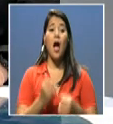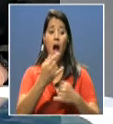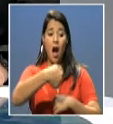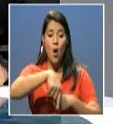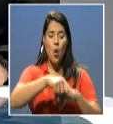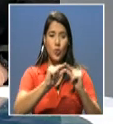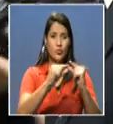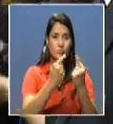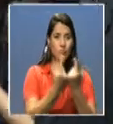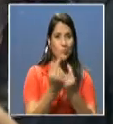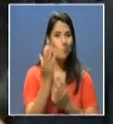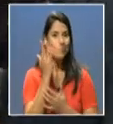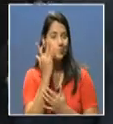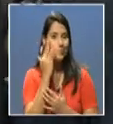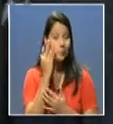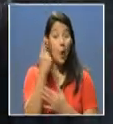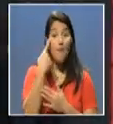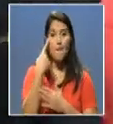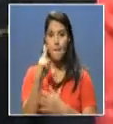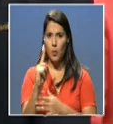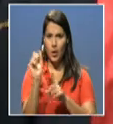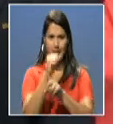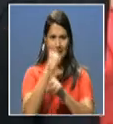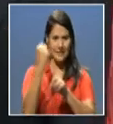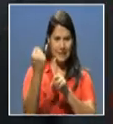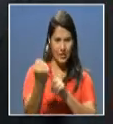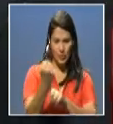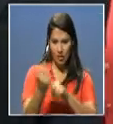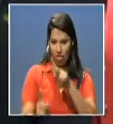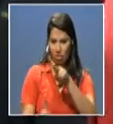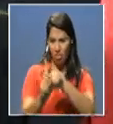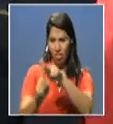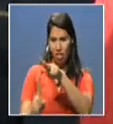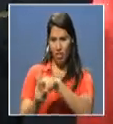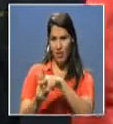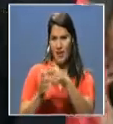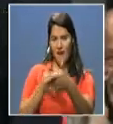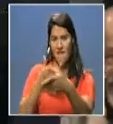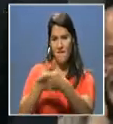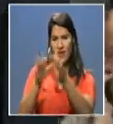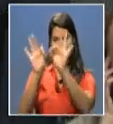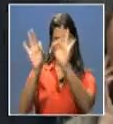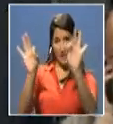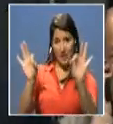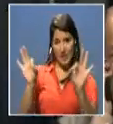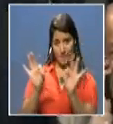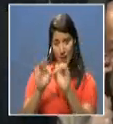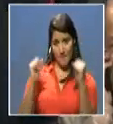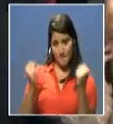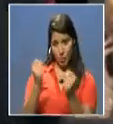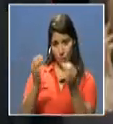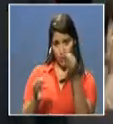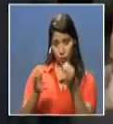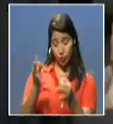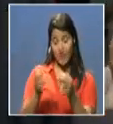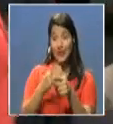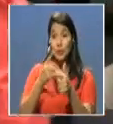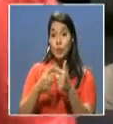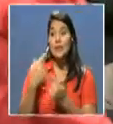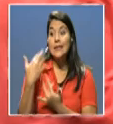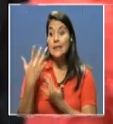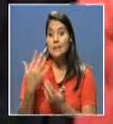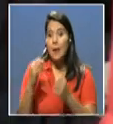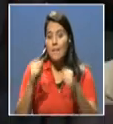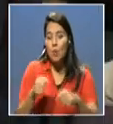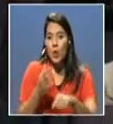mantiene preocupación ante los hechos que salen a la luz, donde dejan con mala imagen al Poder Judicial, y ante esto esperan que algunas propuestas puedan